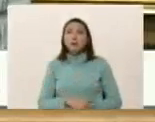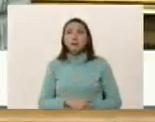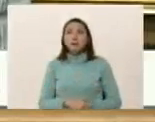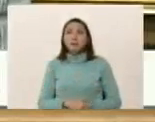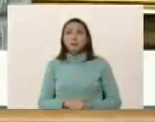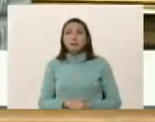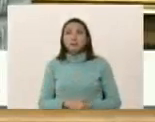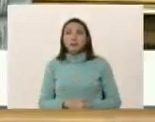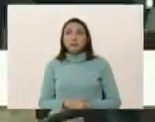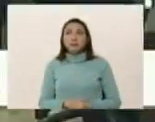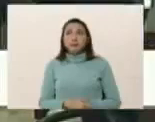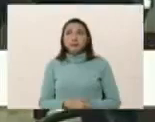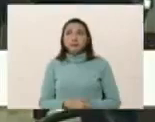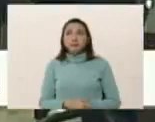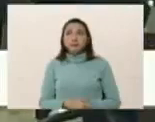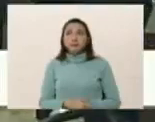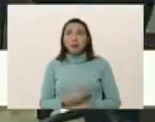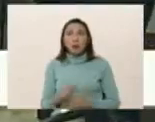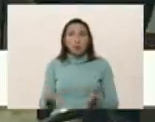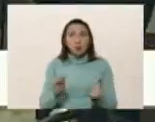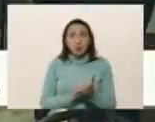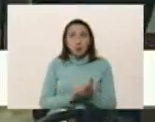no es una réplica diputada